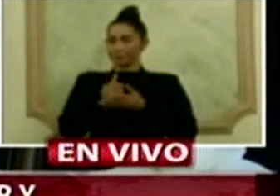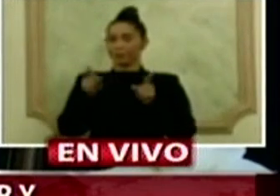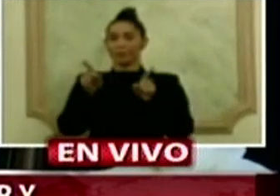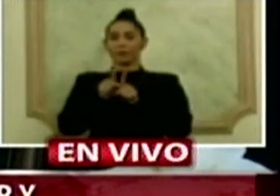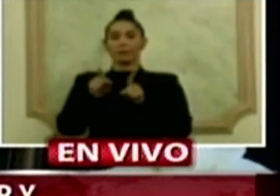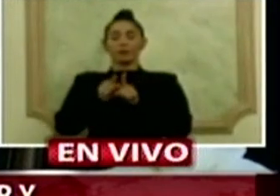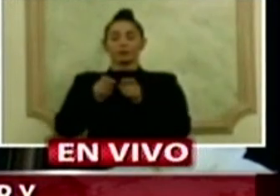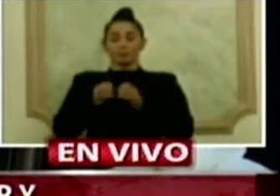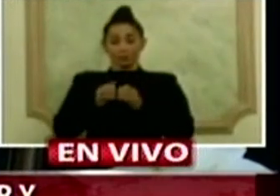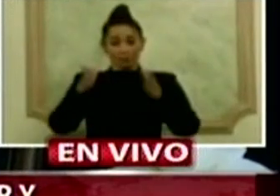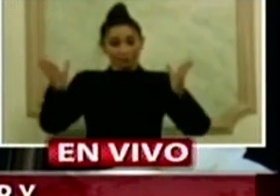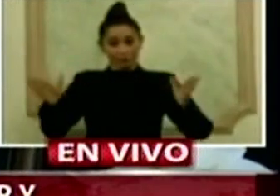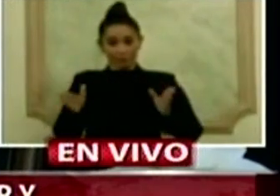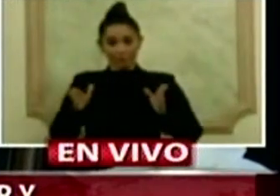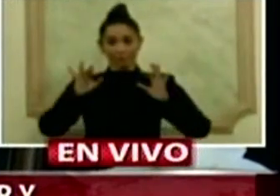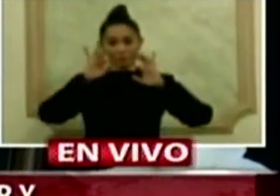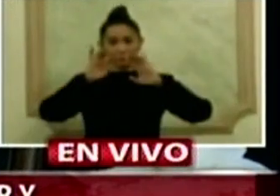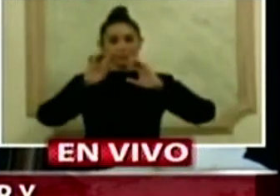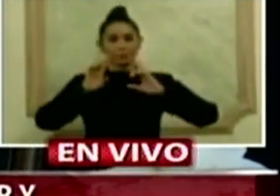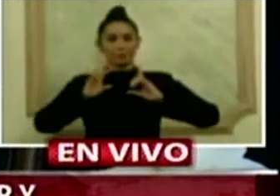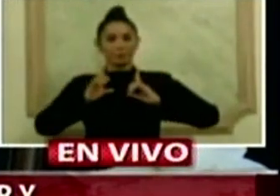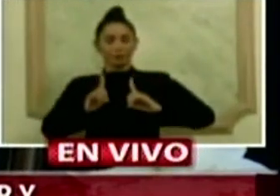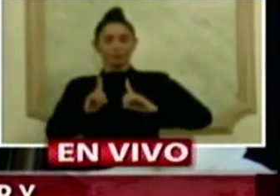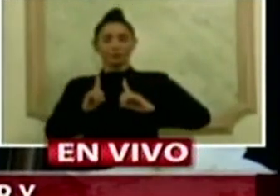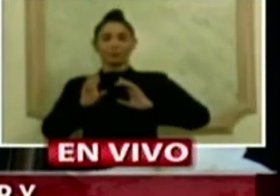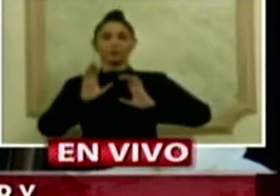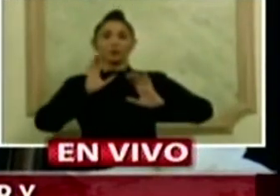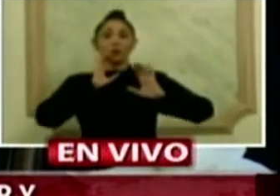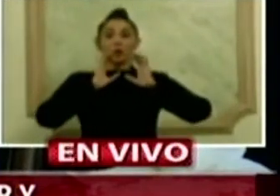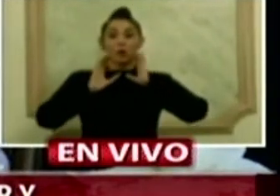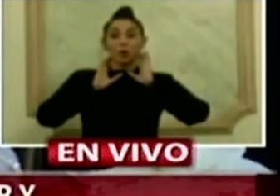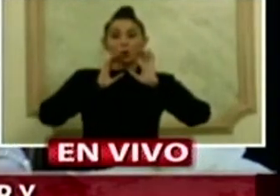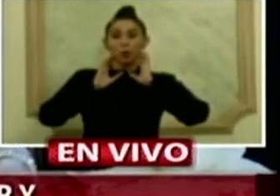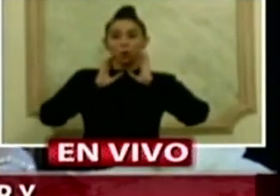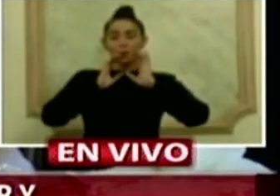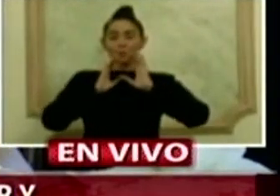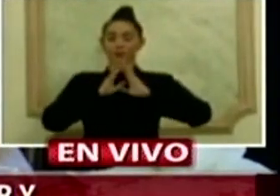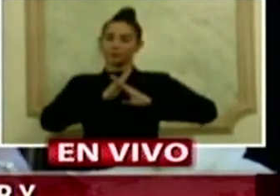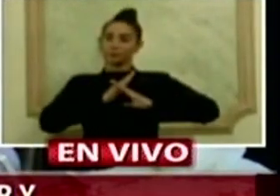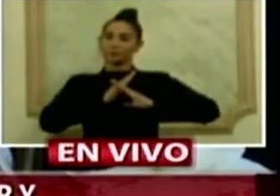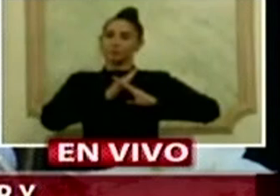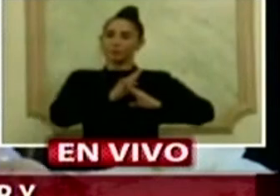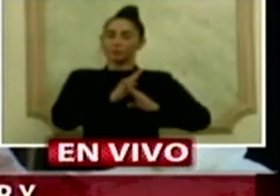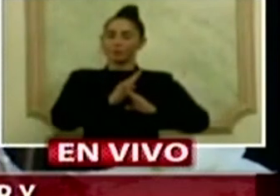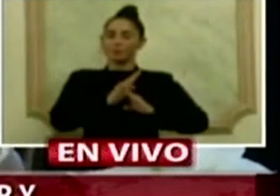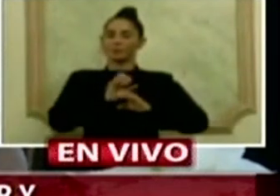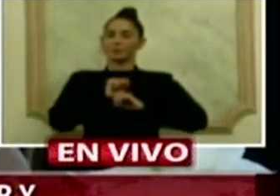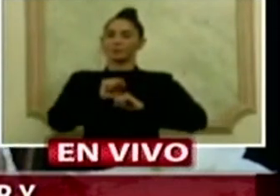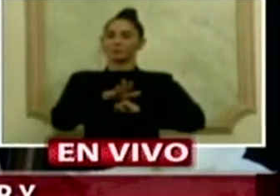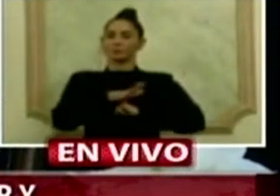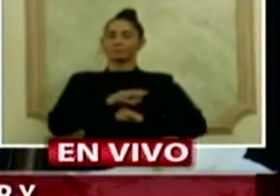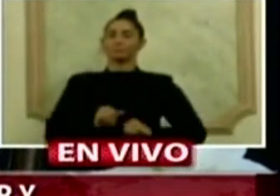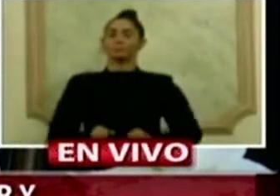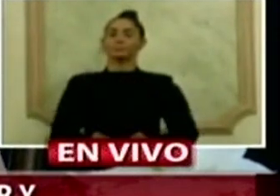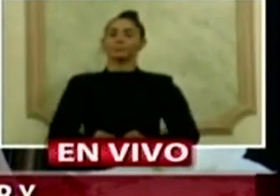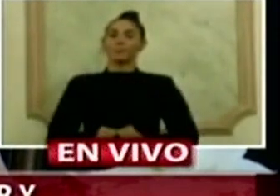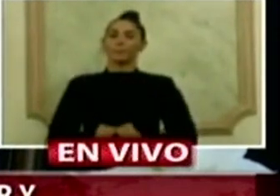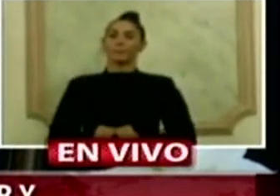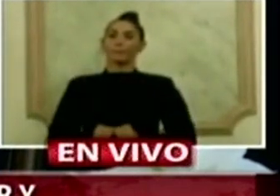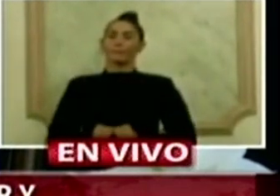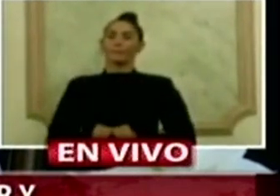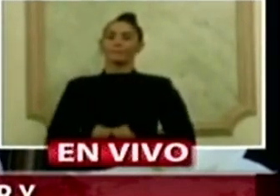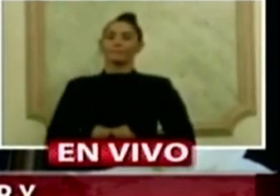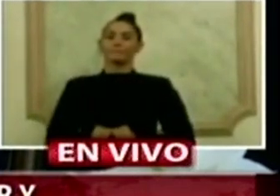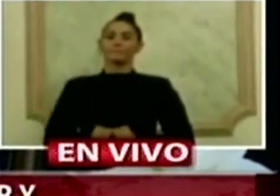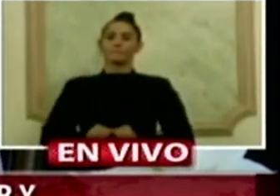de educación, comunicación de riesgos y prevención del COVID-19. Con el objetivo de